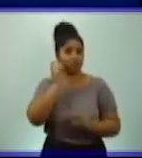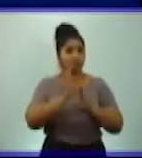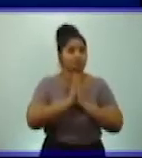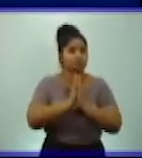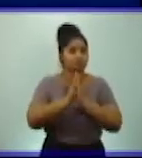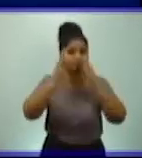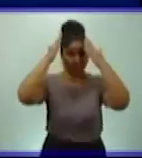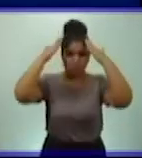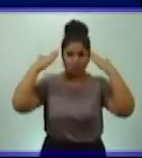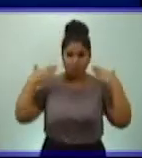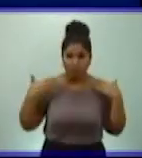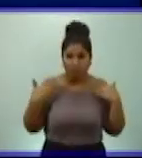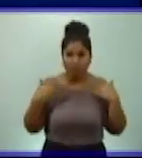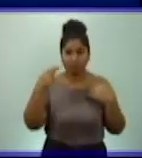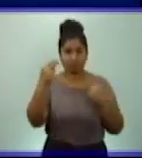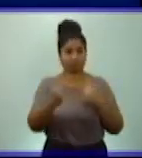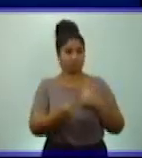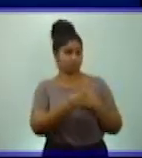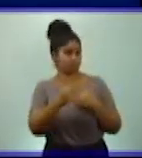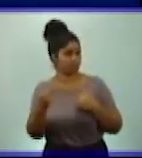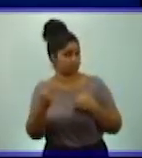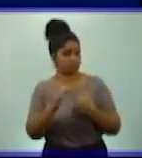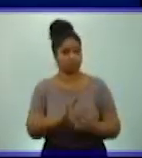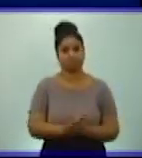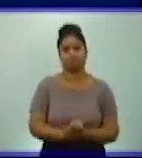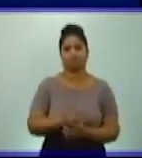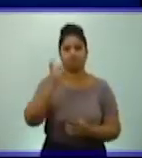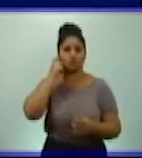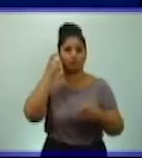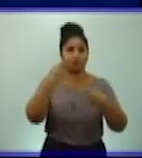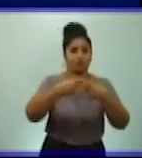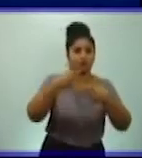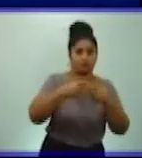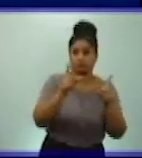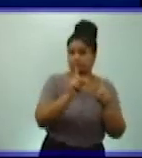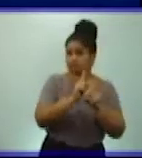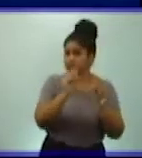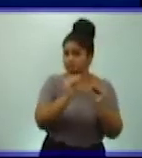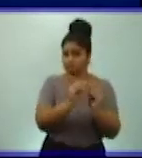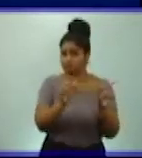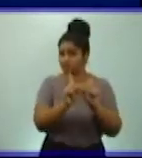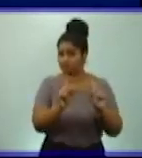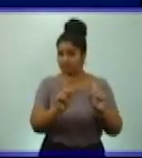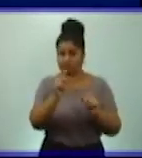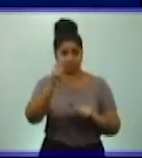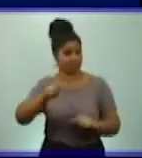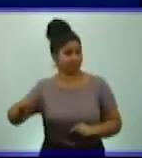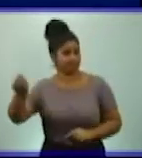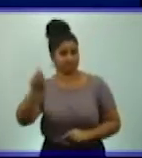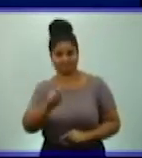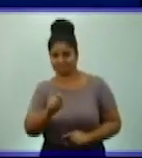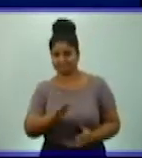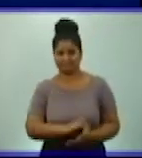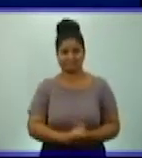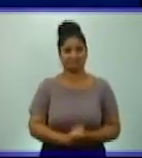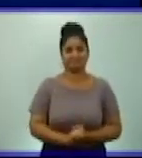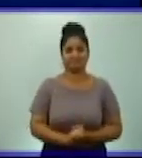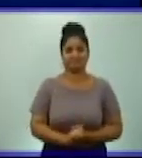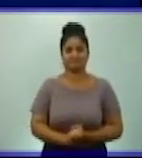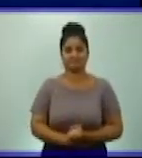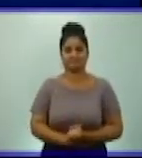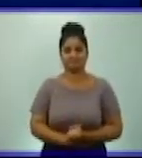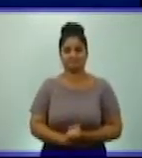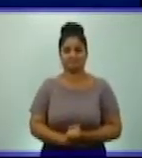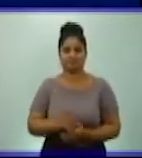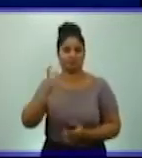consagran a la vida religiosa, a la vida en Cristo, a la vida en el convento. Por tanto, habrá tenido